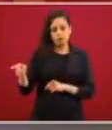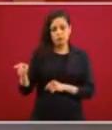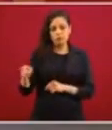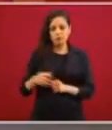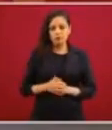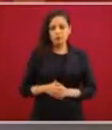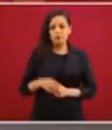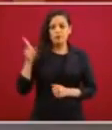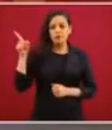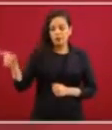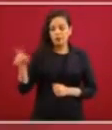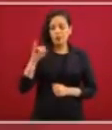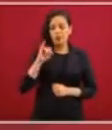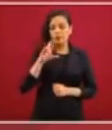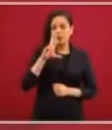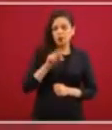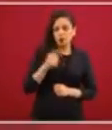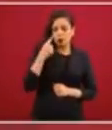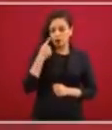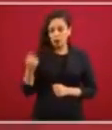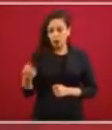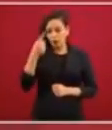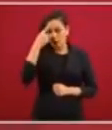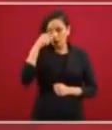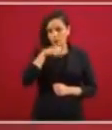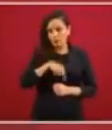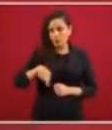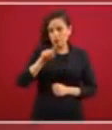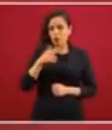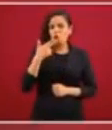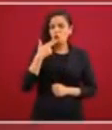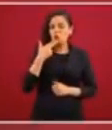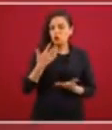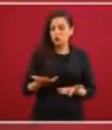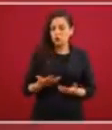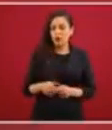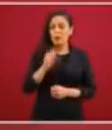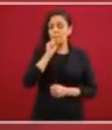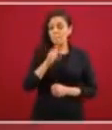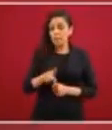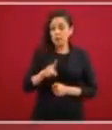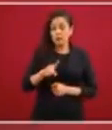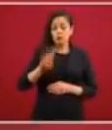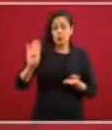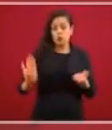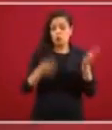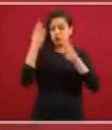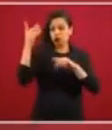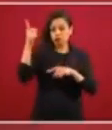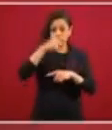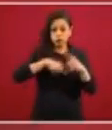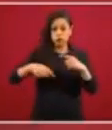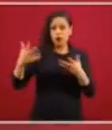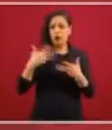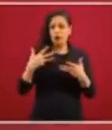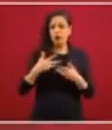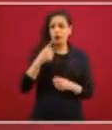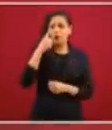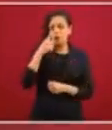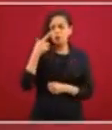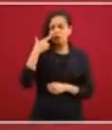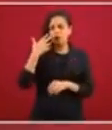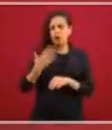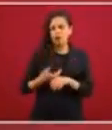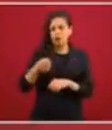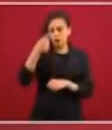de autorizaciones sanitarias. Ocurre en todo el mundo, en este mismo momento ocurre que hay una agencia sanitaria análoga